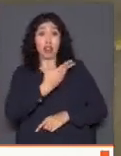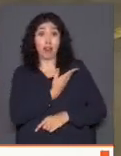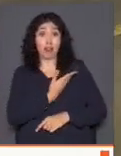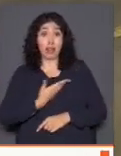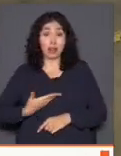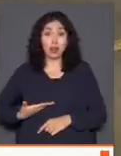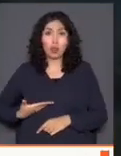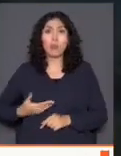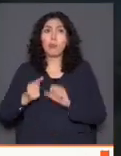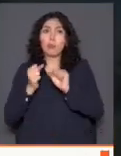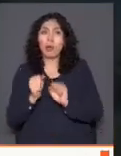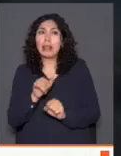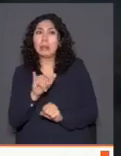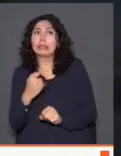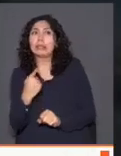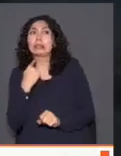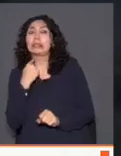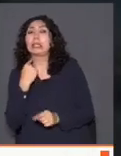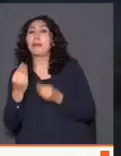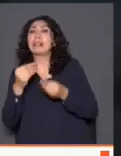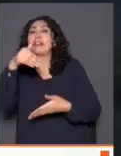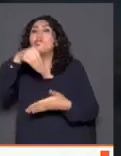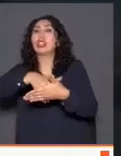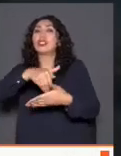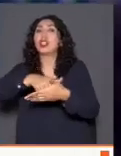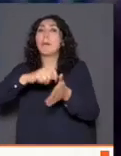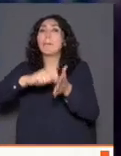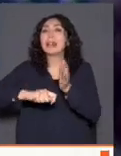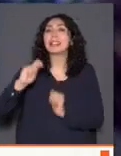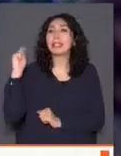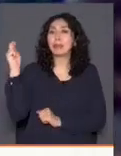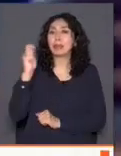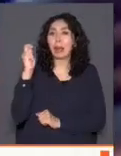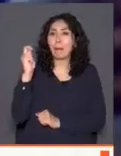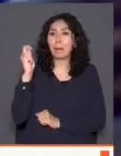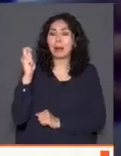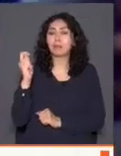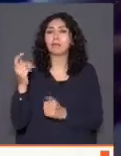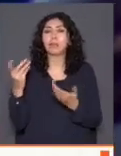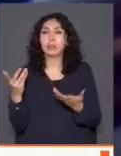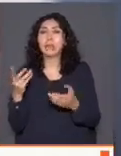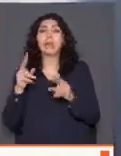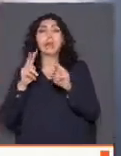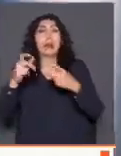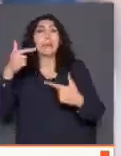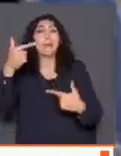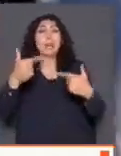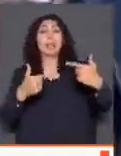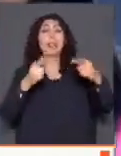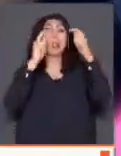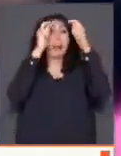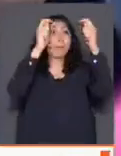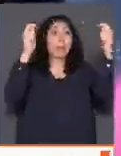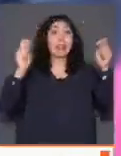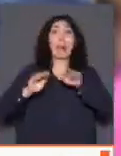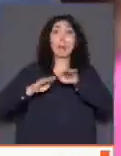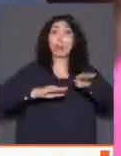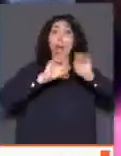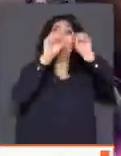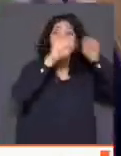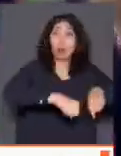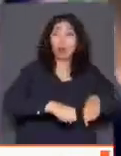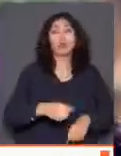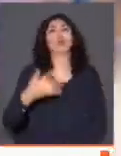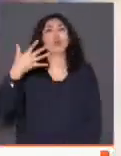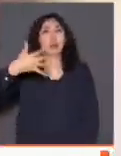la elección de septiembre? Según expertos, el diseño de la moneda de liderar en términos políticos la campaña del apruebo es clave en ese